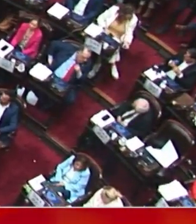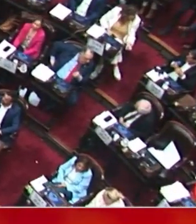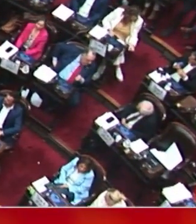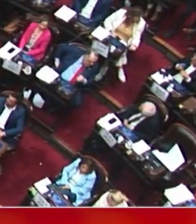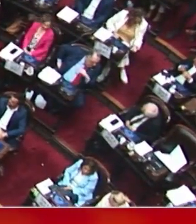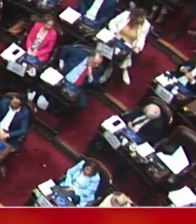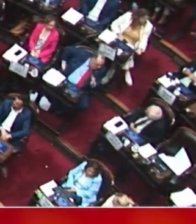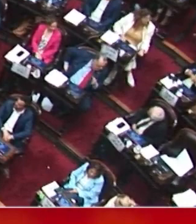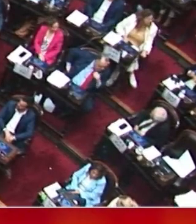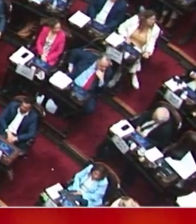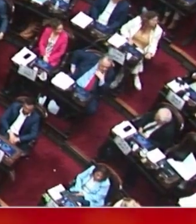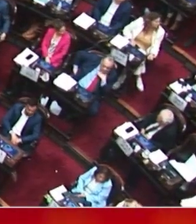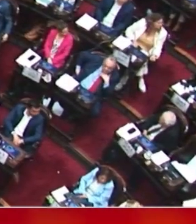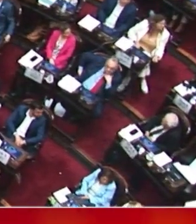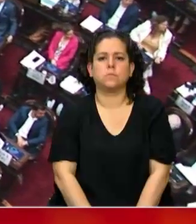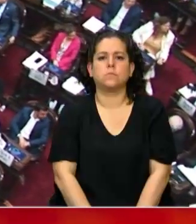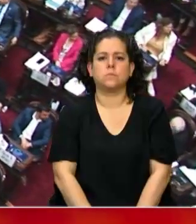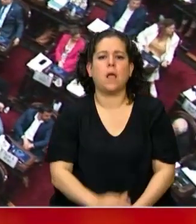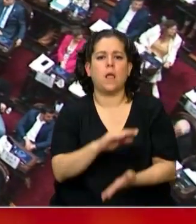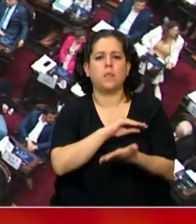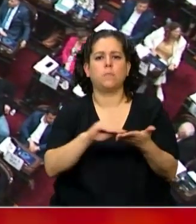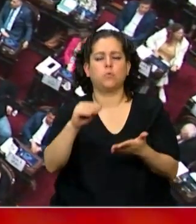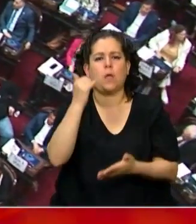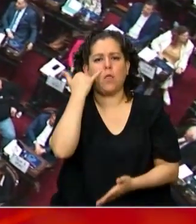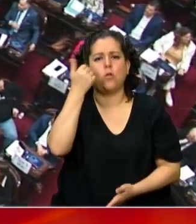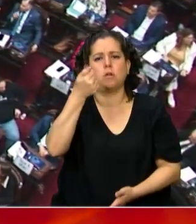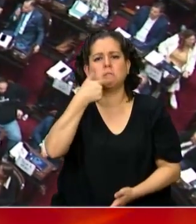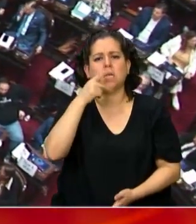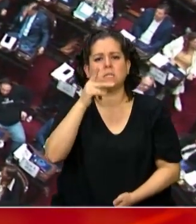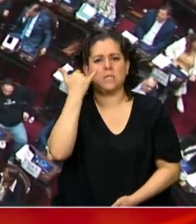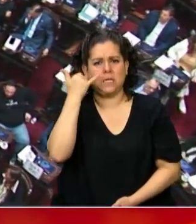Diputado Yasky, le voy a tomar a viva voz afirmativo.